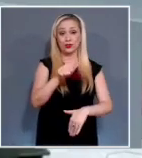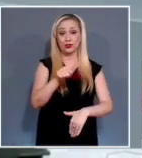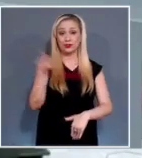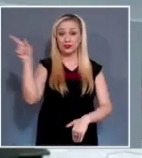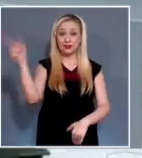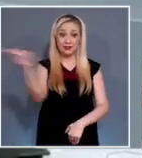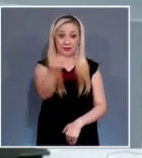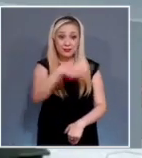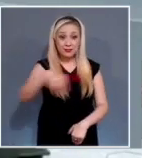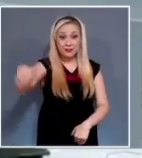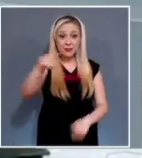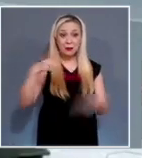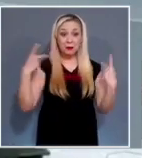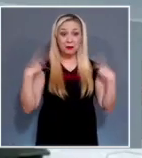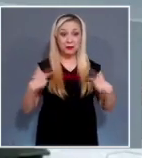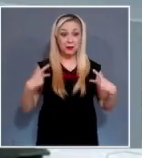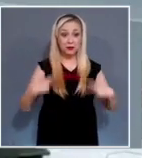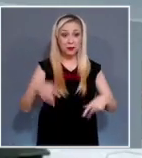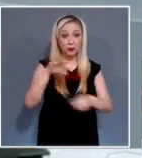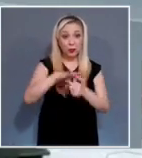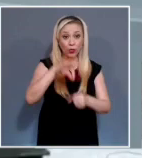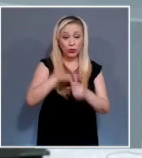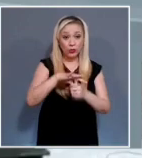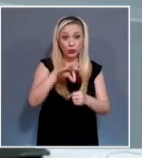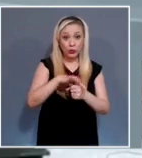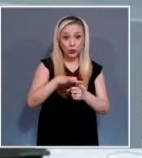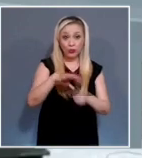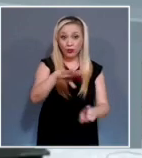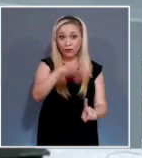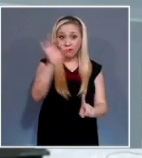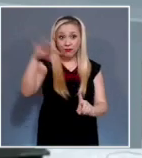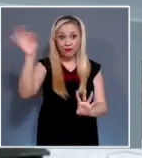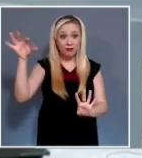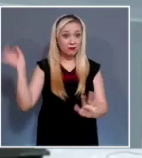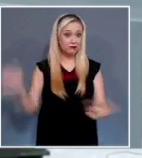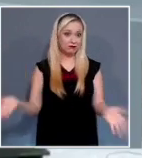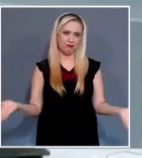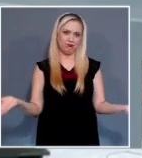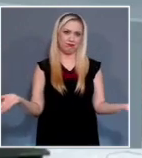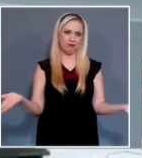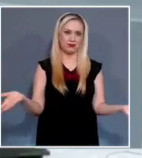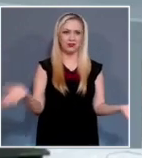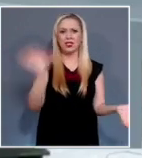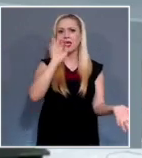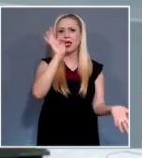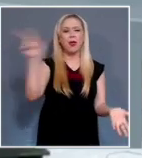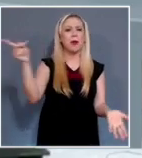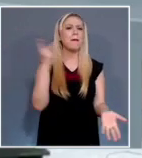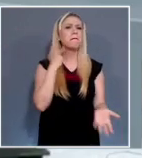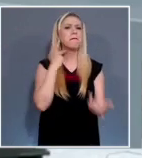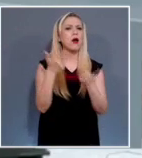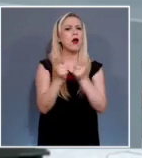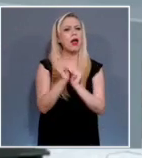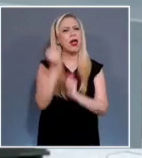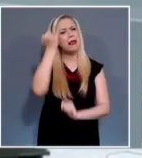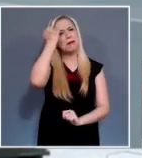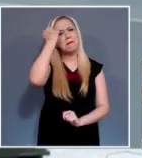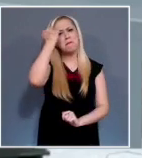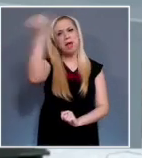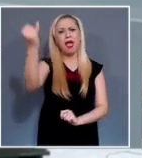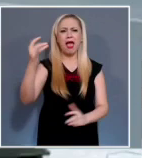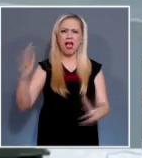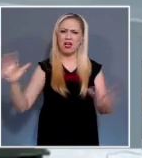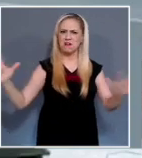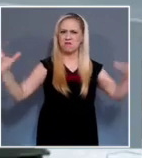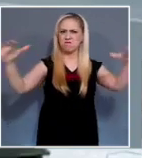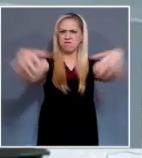tres poderes, pues en una de esas un partido político se lleva todo, se lleva a los tres poderes en un momento dado. Y ahí